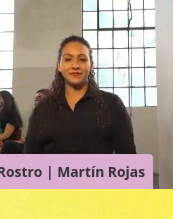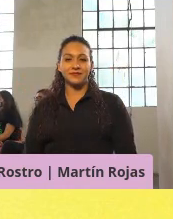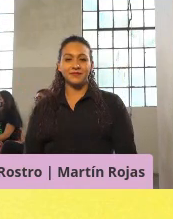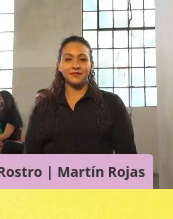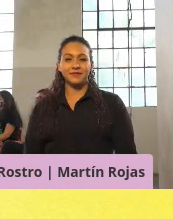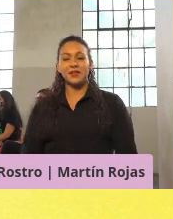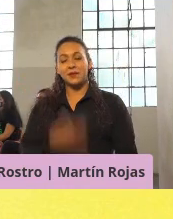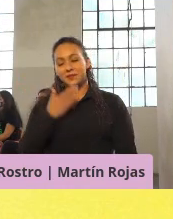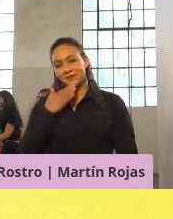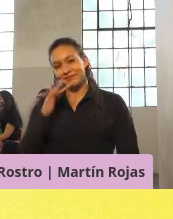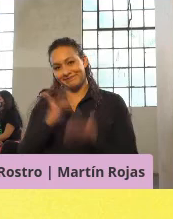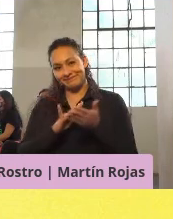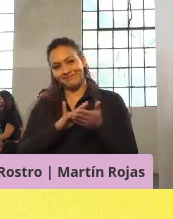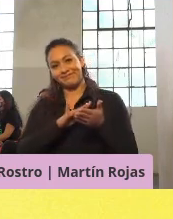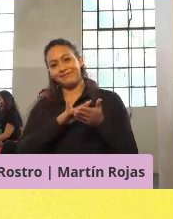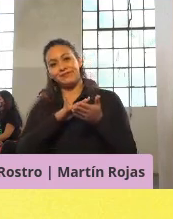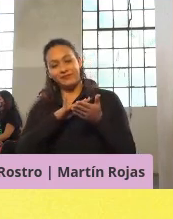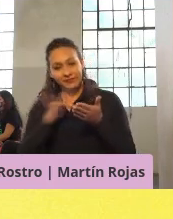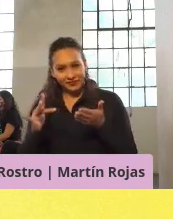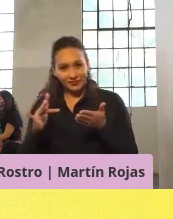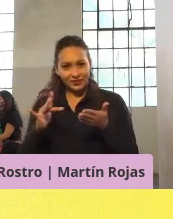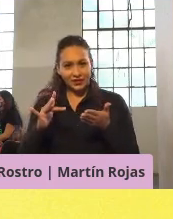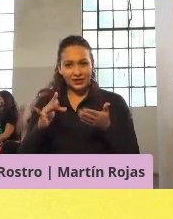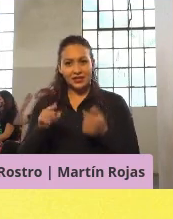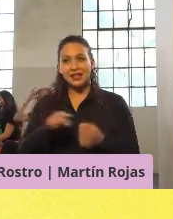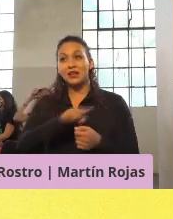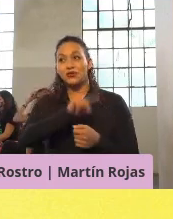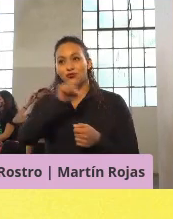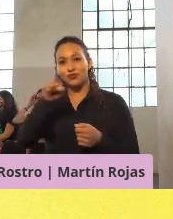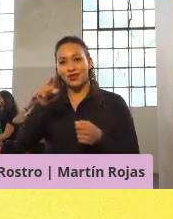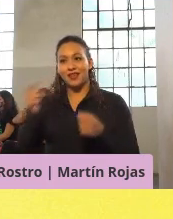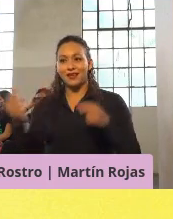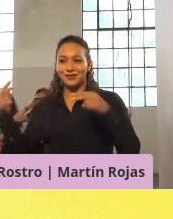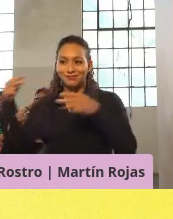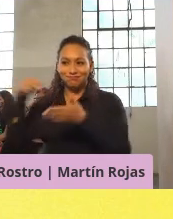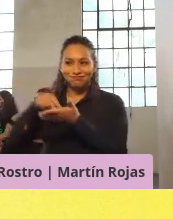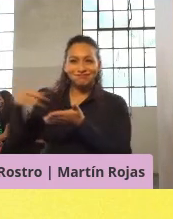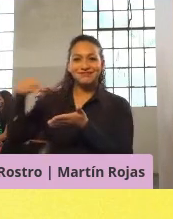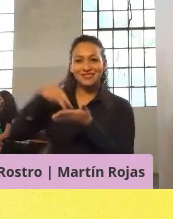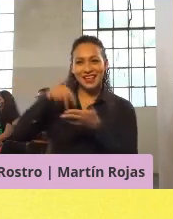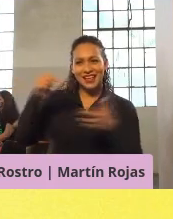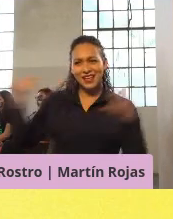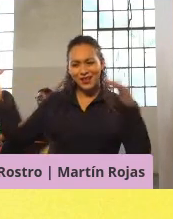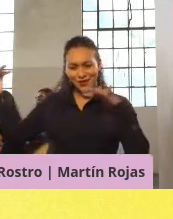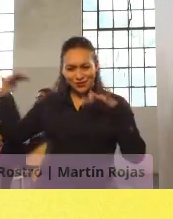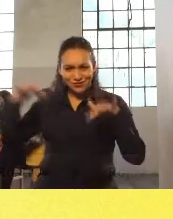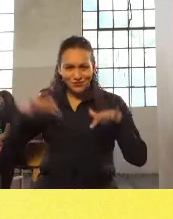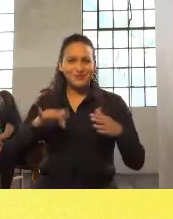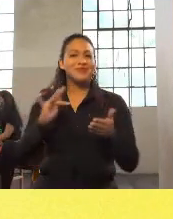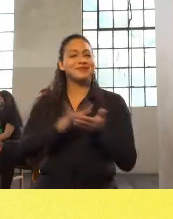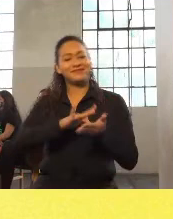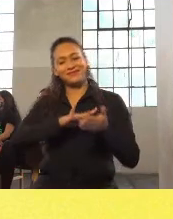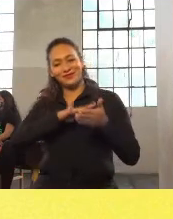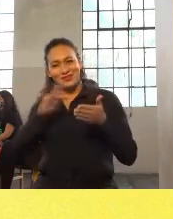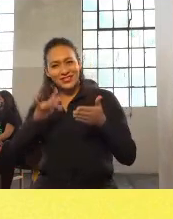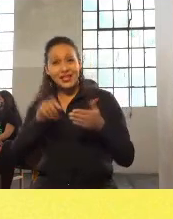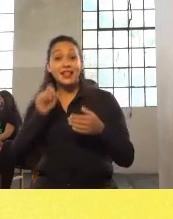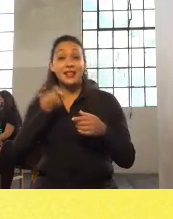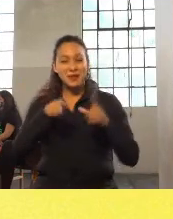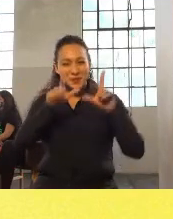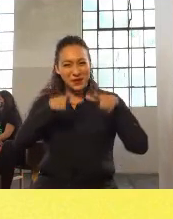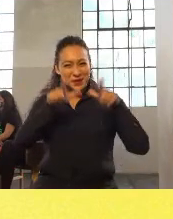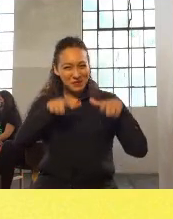Bueno, pues muchas gracias por estar aquí presentes, también a quienes nos están viendo en streaming, gracias a este panel increíble que admiro a